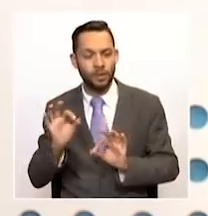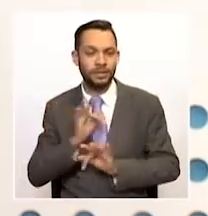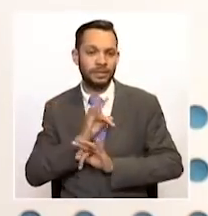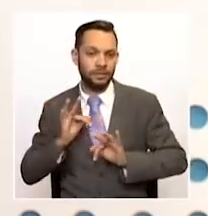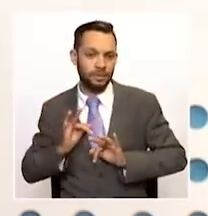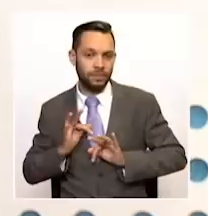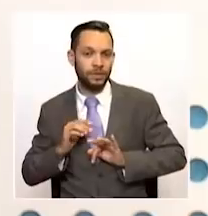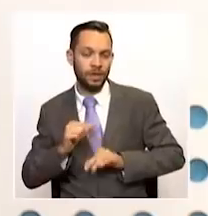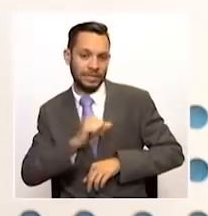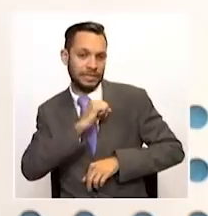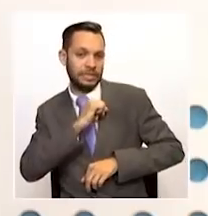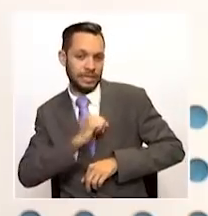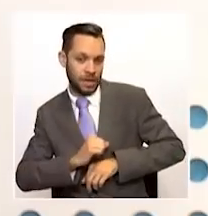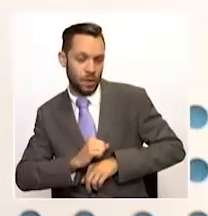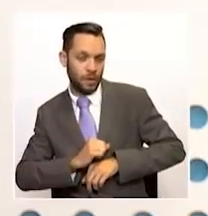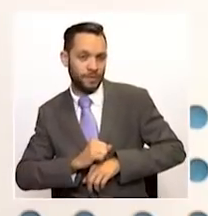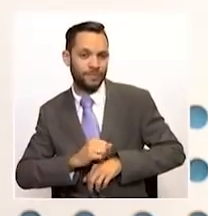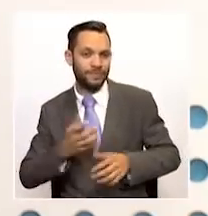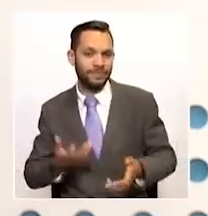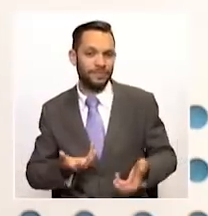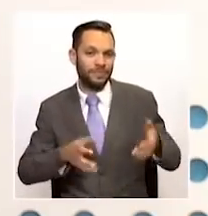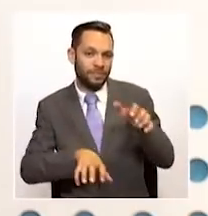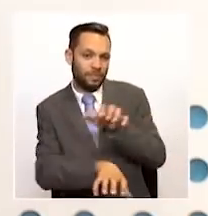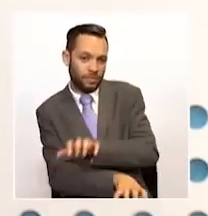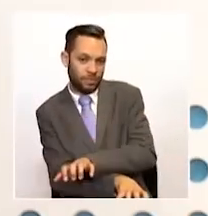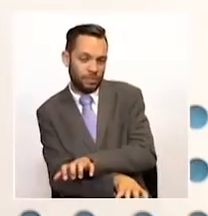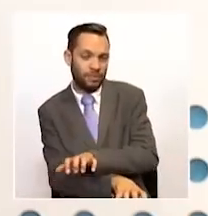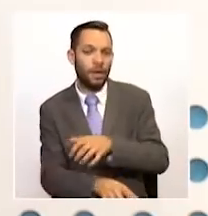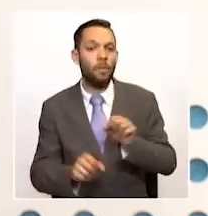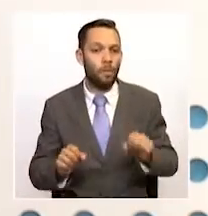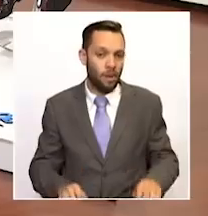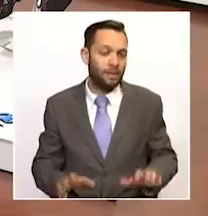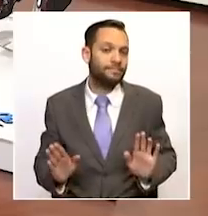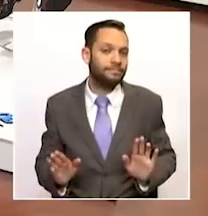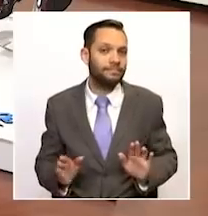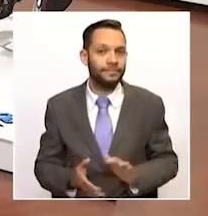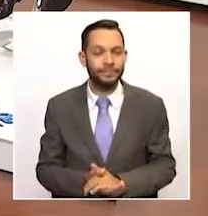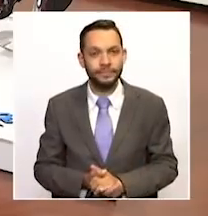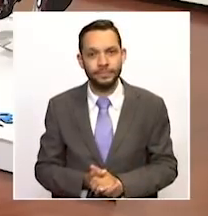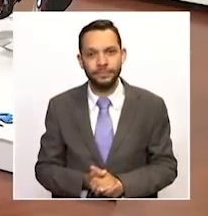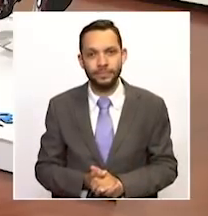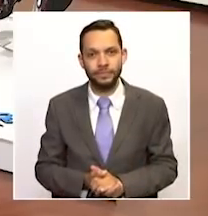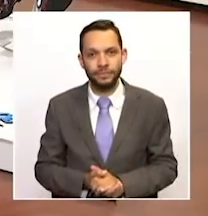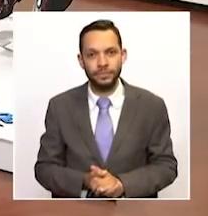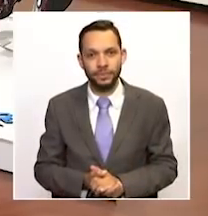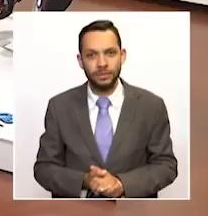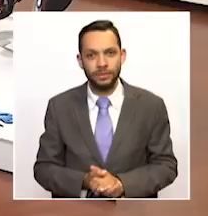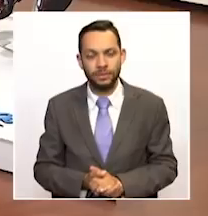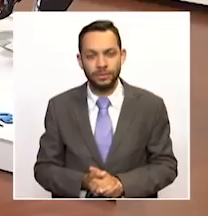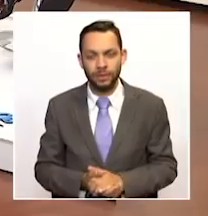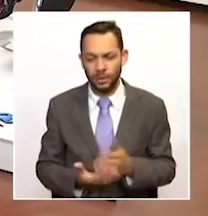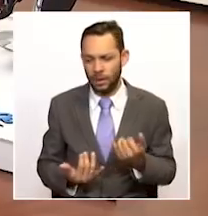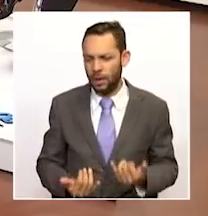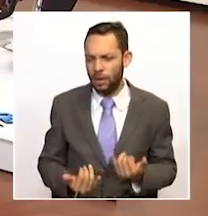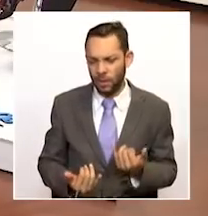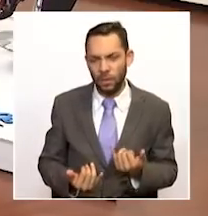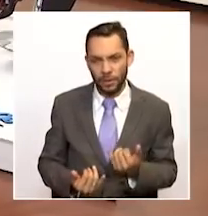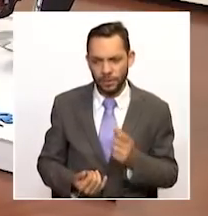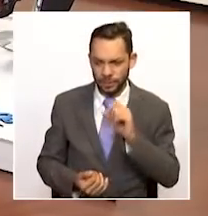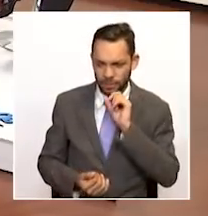como son los quirúrgicos el trasplante de corazón y el trasplante de pulmón preguntaría a uno doctor